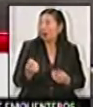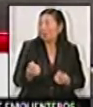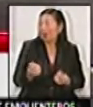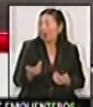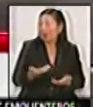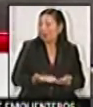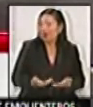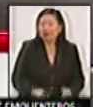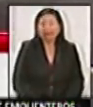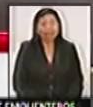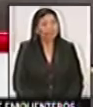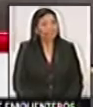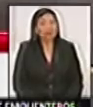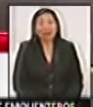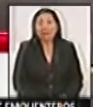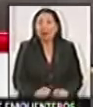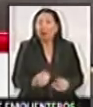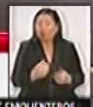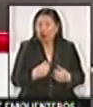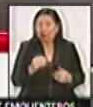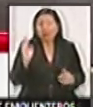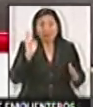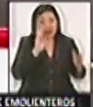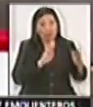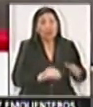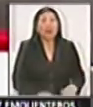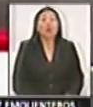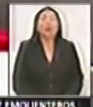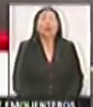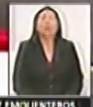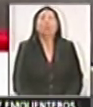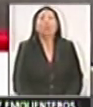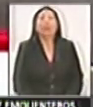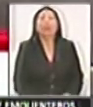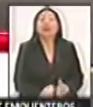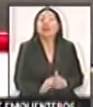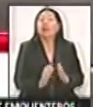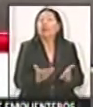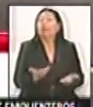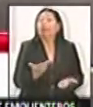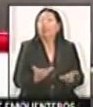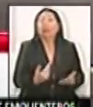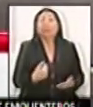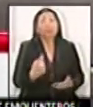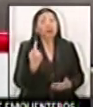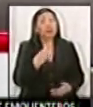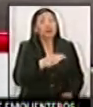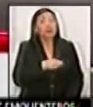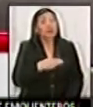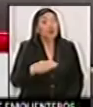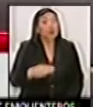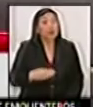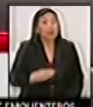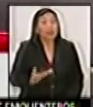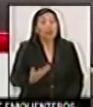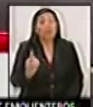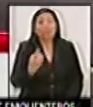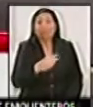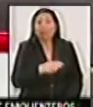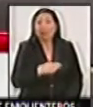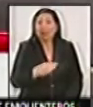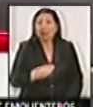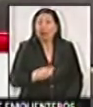fondos, presidente. Pero lo que me preocupa sobre todo es que siendo nuestro primer ministro un primer